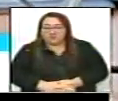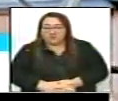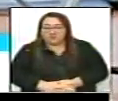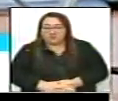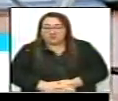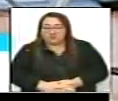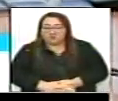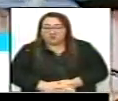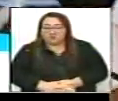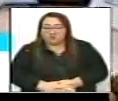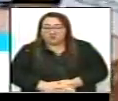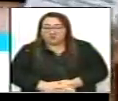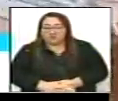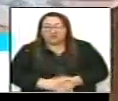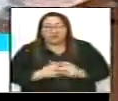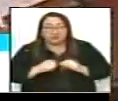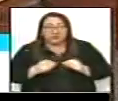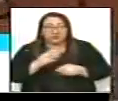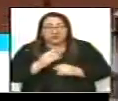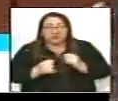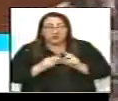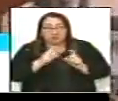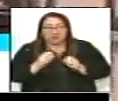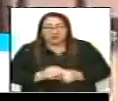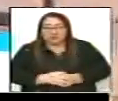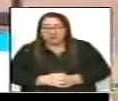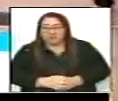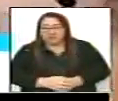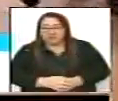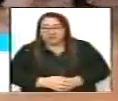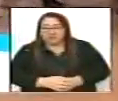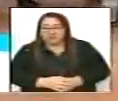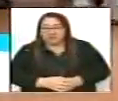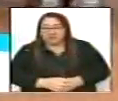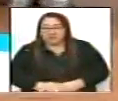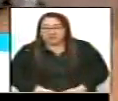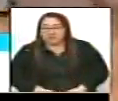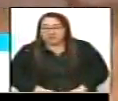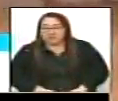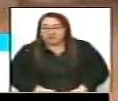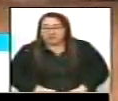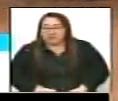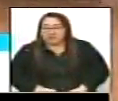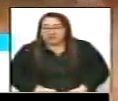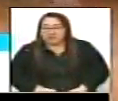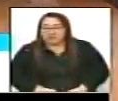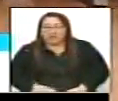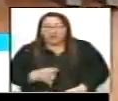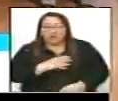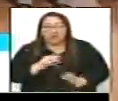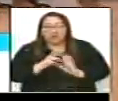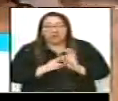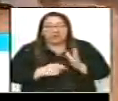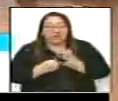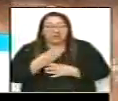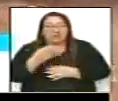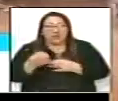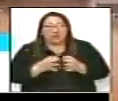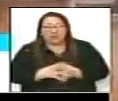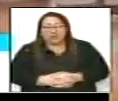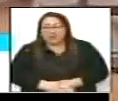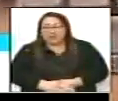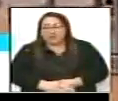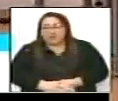continuar entonces y terminar este rol de preguntas, Presidenta, el gobernador regional de Arequipa ha expresado